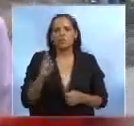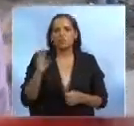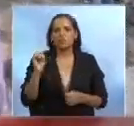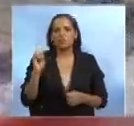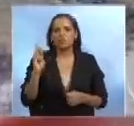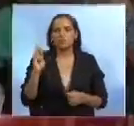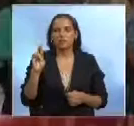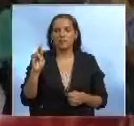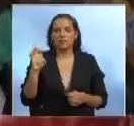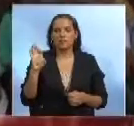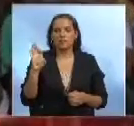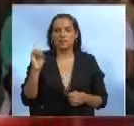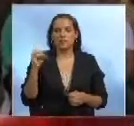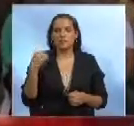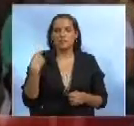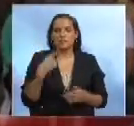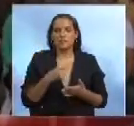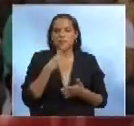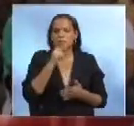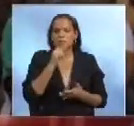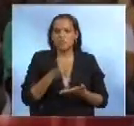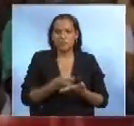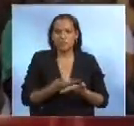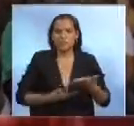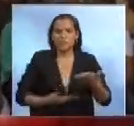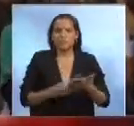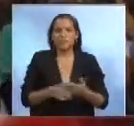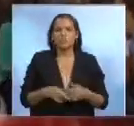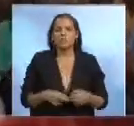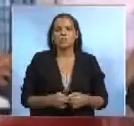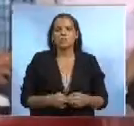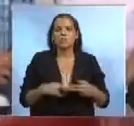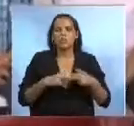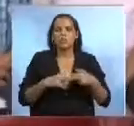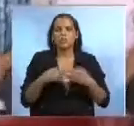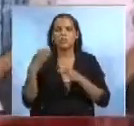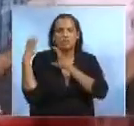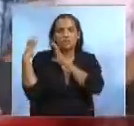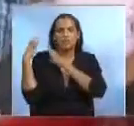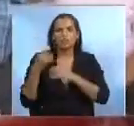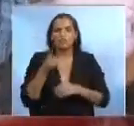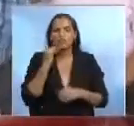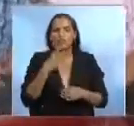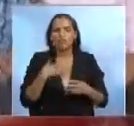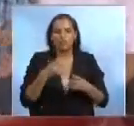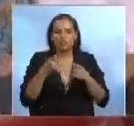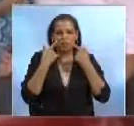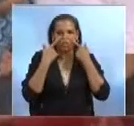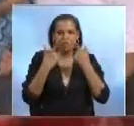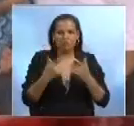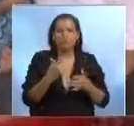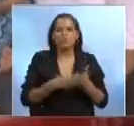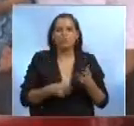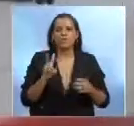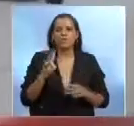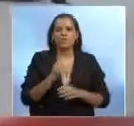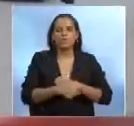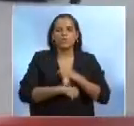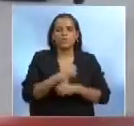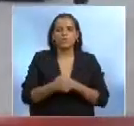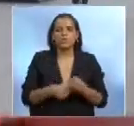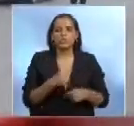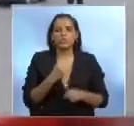Públicas, ente con el que el municipio firmó el convenio para cristalizar la obra, destacó que estará vigilante para que los dos años